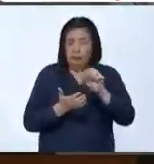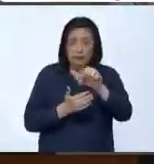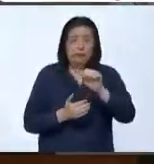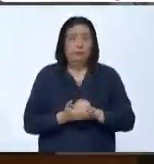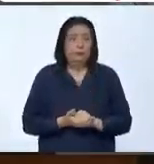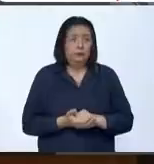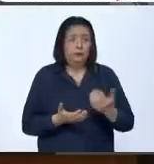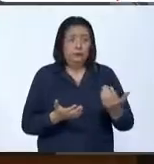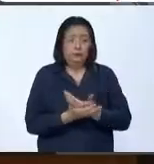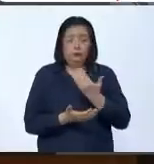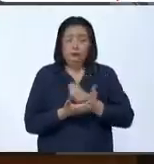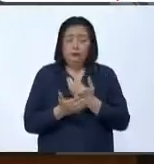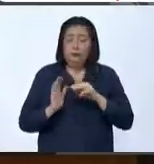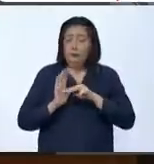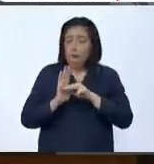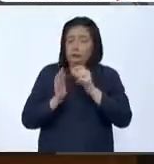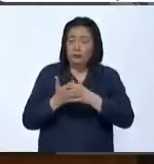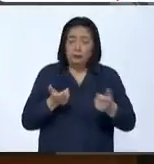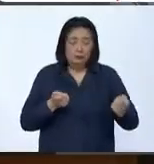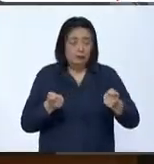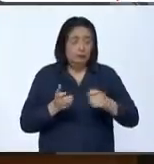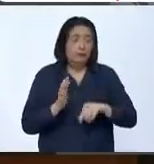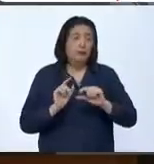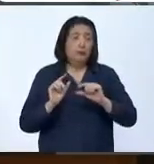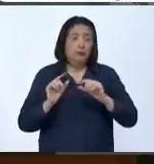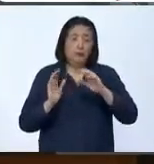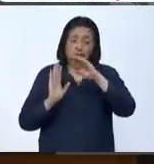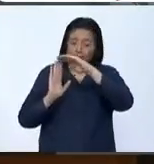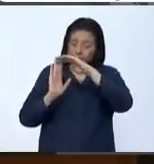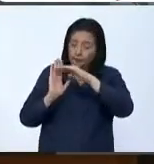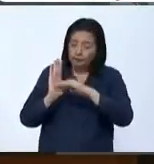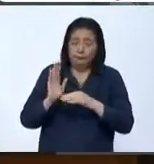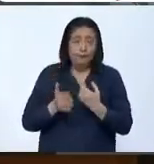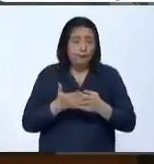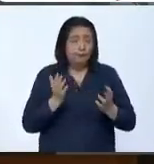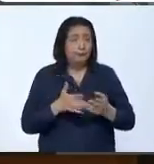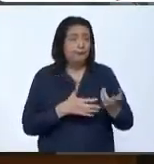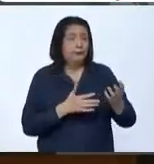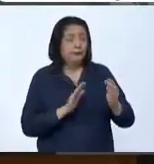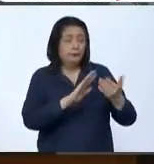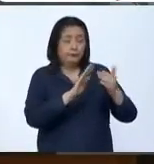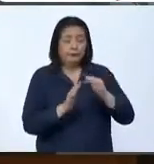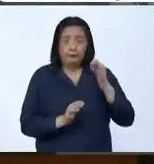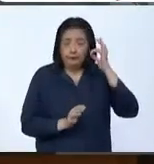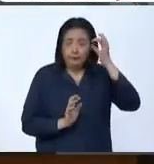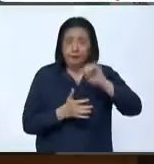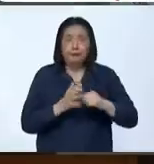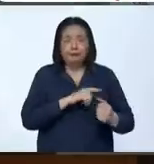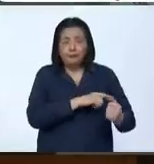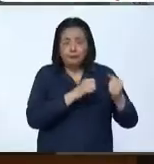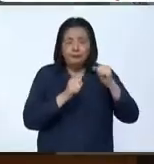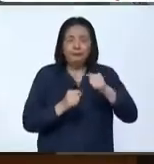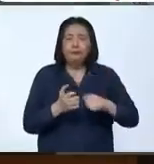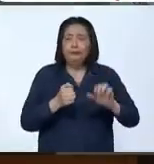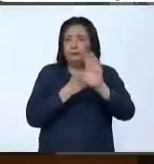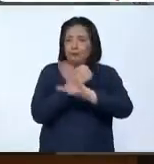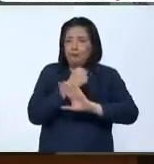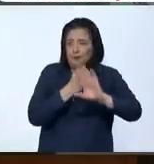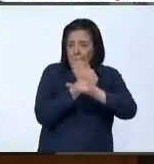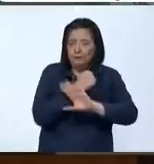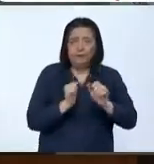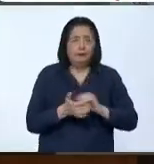un nuevo modelo de gestión y categorización de nuevas reservas nativas y de fortalecimiento de la protección